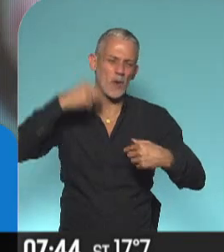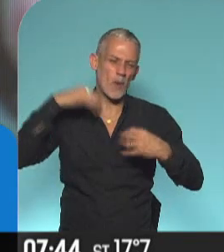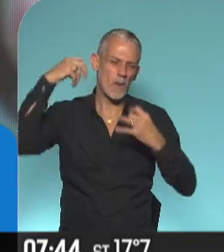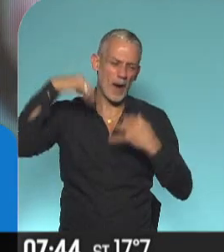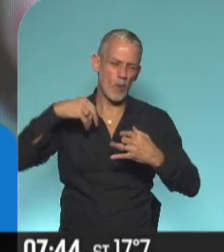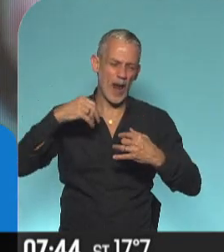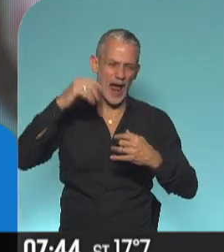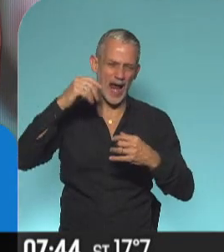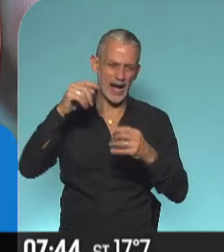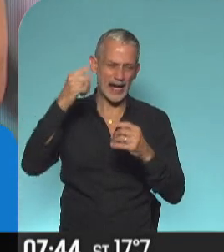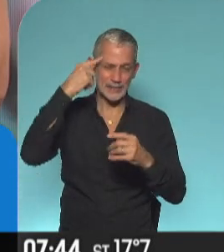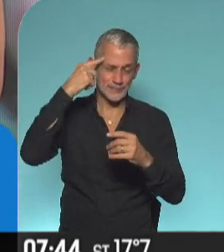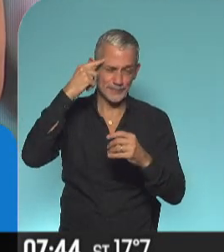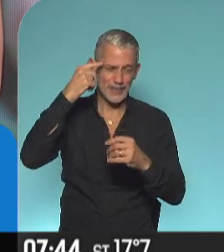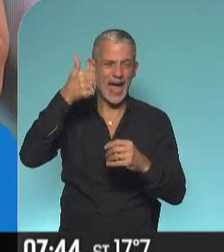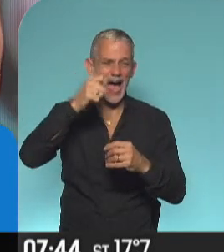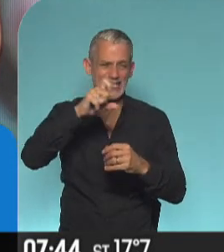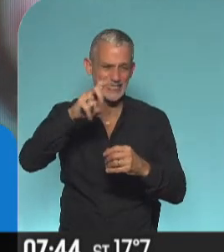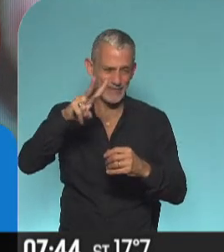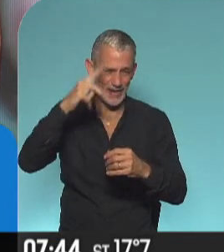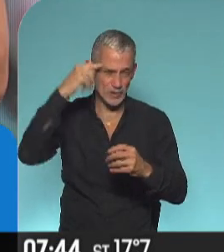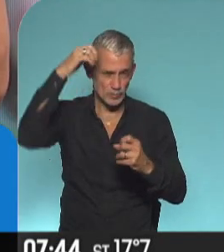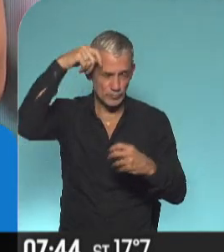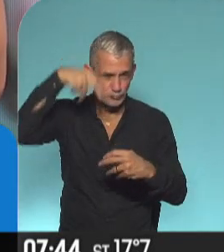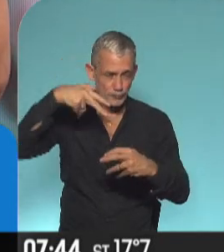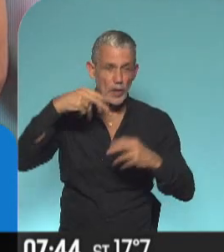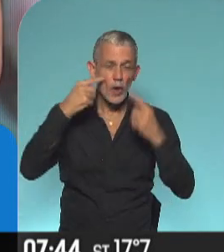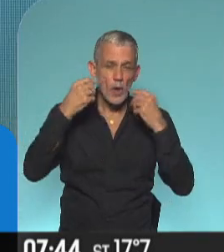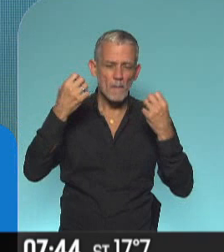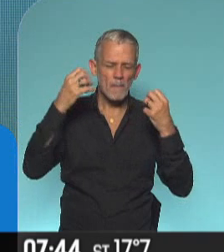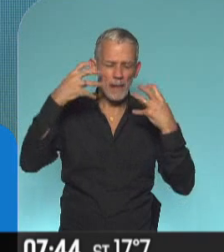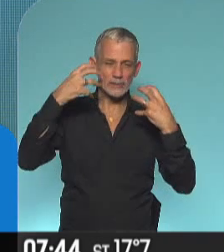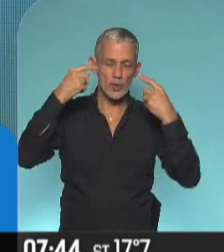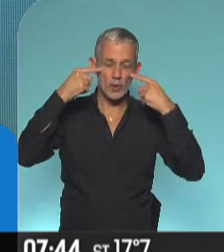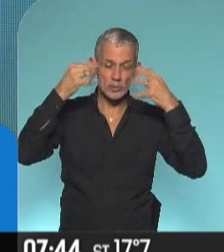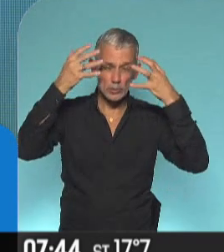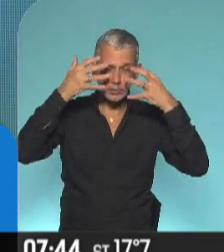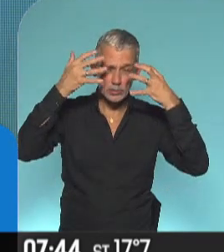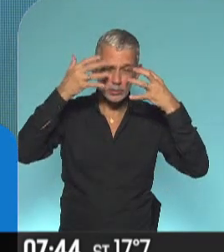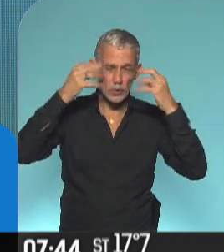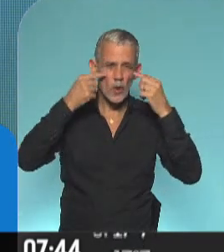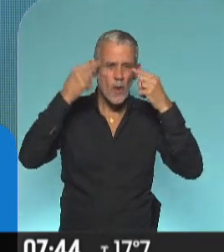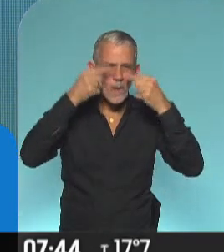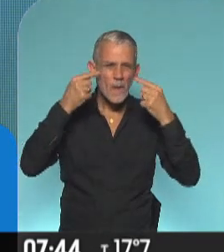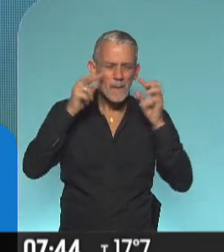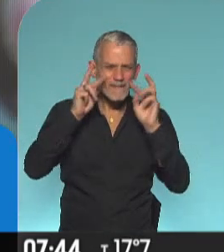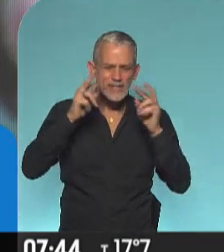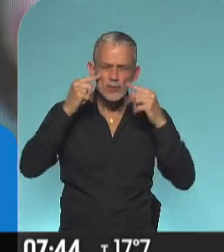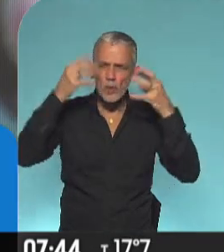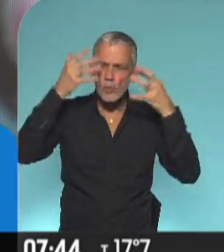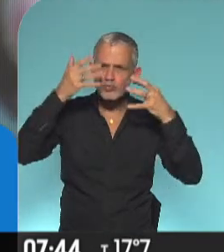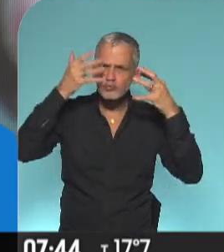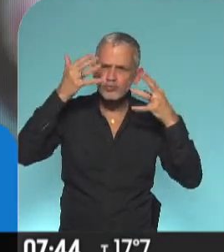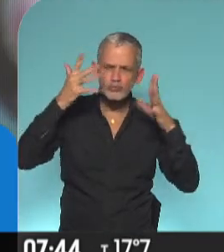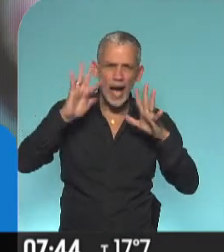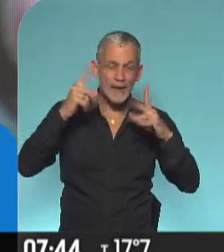patologías a nivel ocular, es decir, en los ojos, por la presión intraocular. ¿Se borra un poco la visión o se directamente borra y en consecuencia permanente?